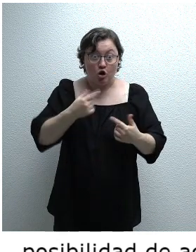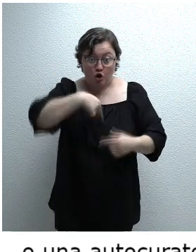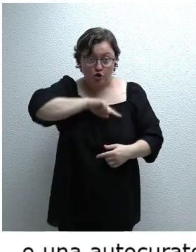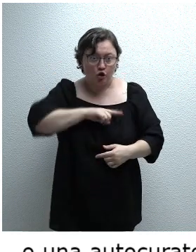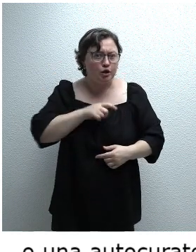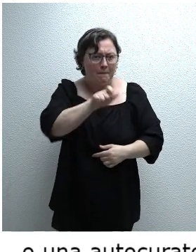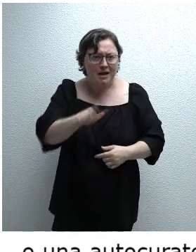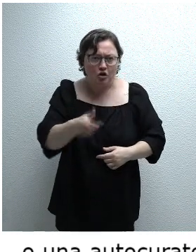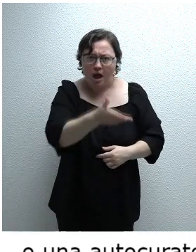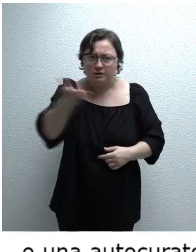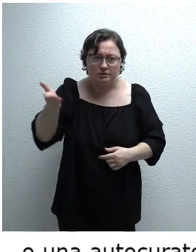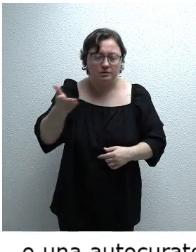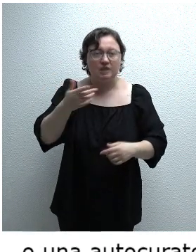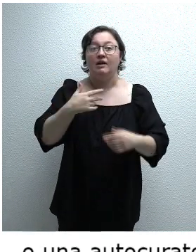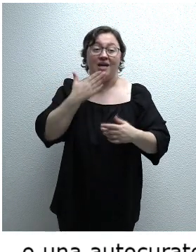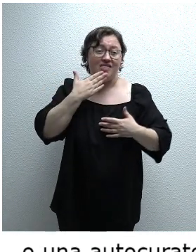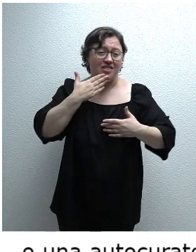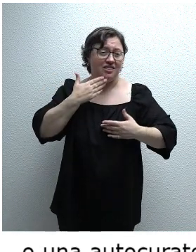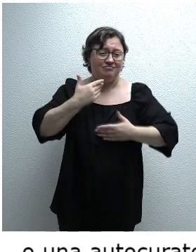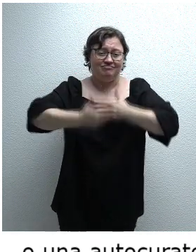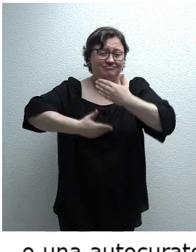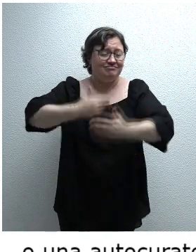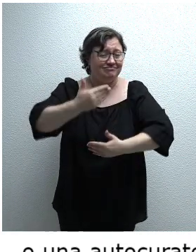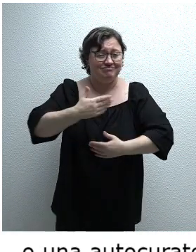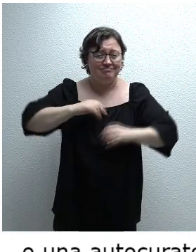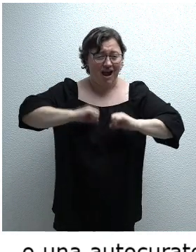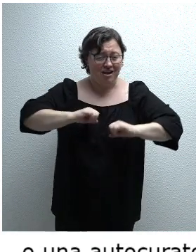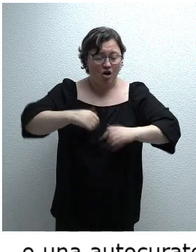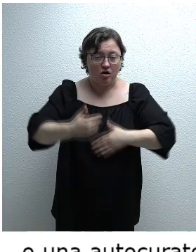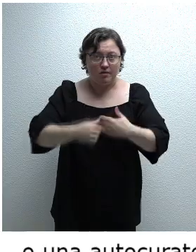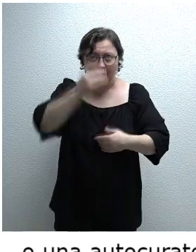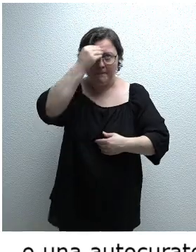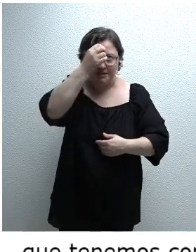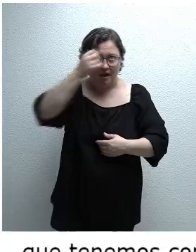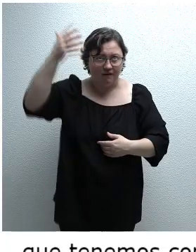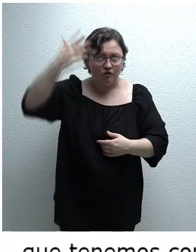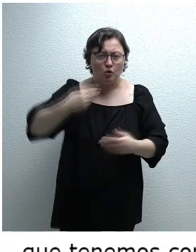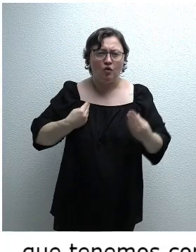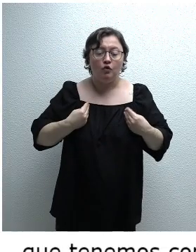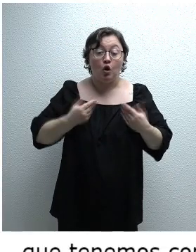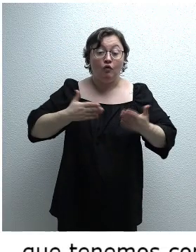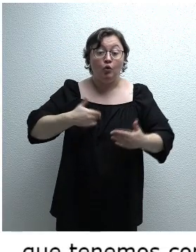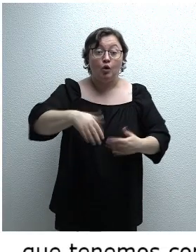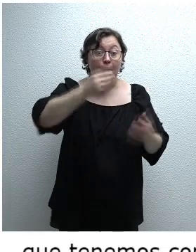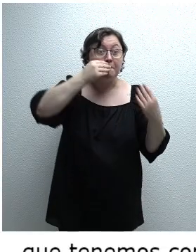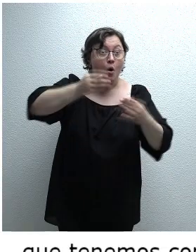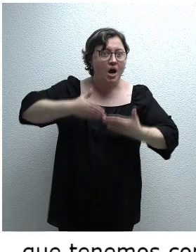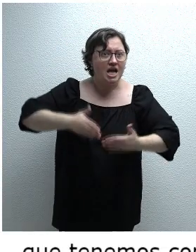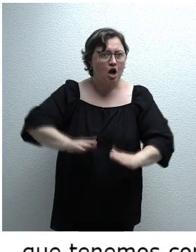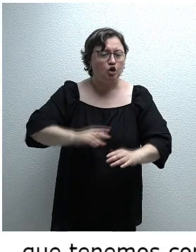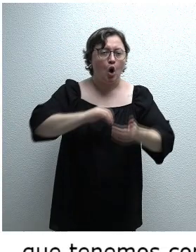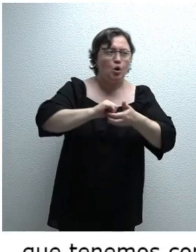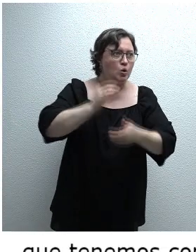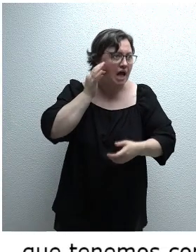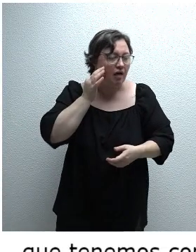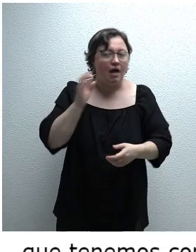personas que vamos envejeciendo, que ir pensando en cómo quiero que mis hijos, o cómo quiero que mi